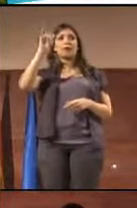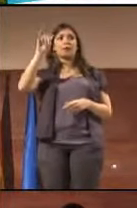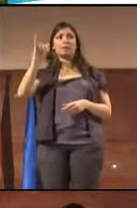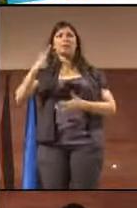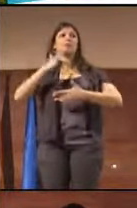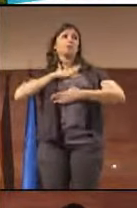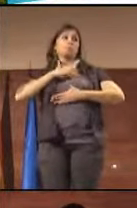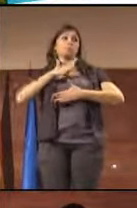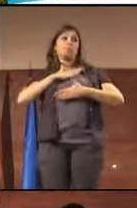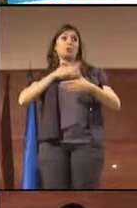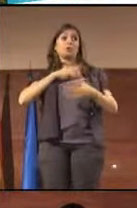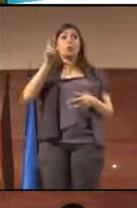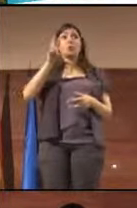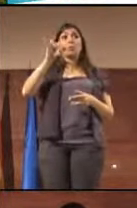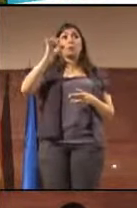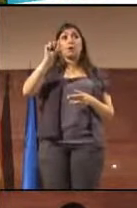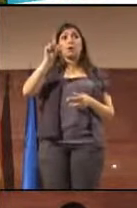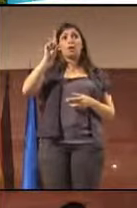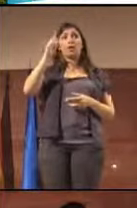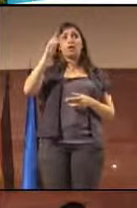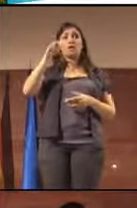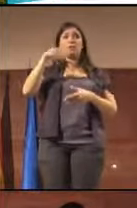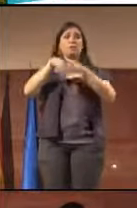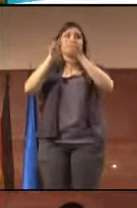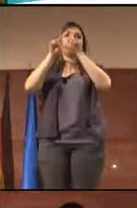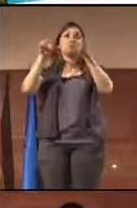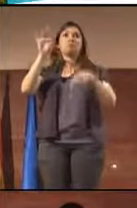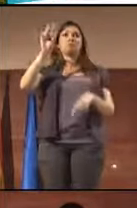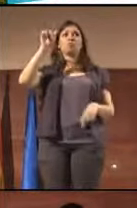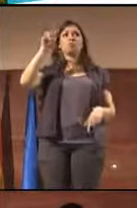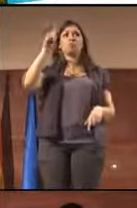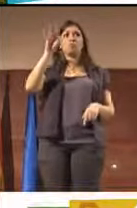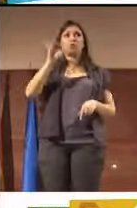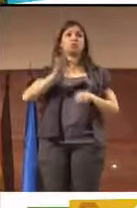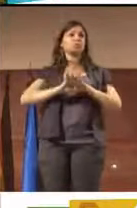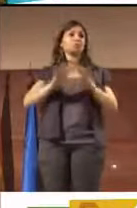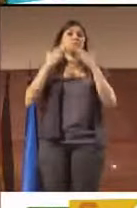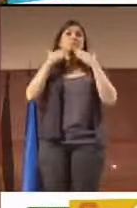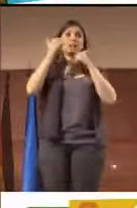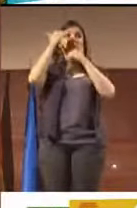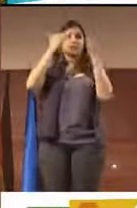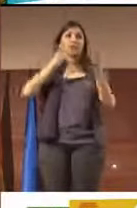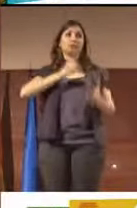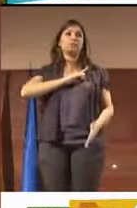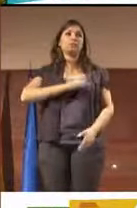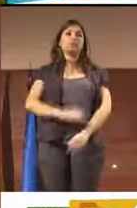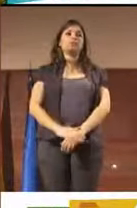mío de Vía Libre, Grupo Fundosa, y gracias por vuestra atención.